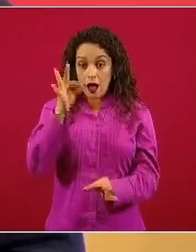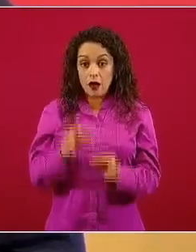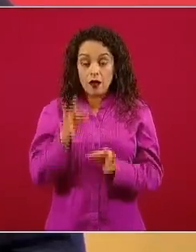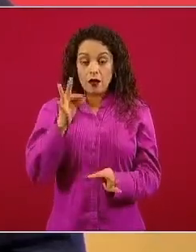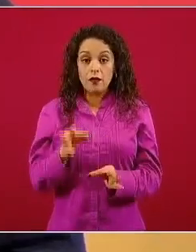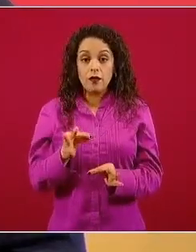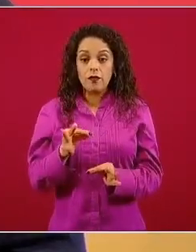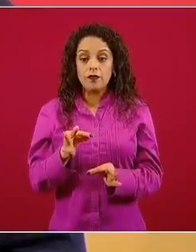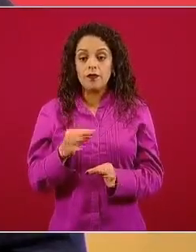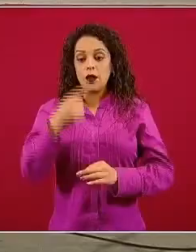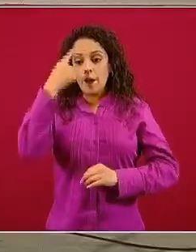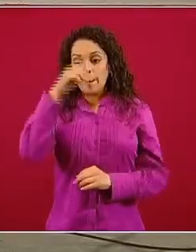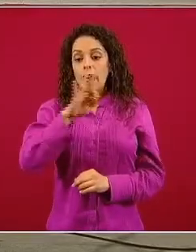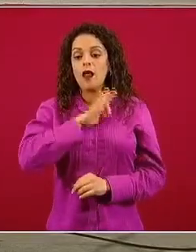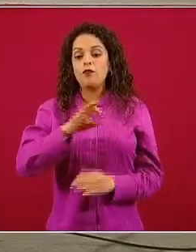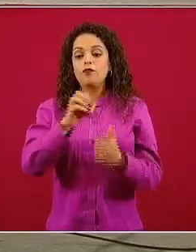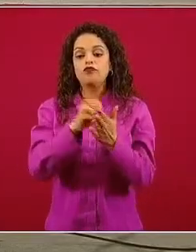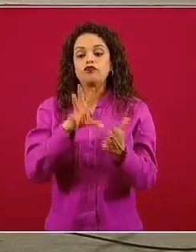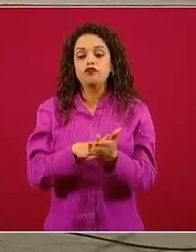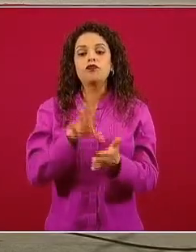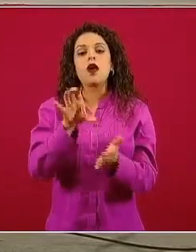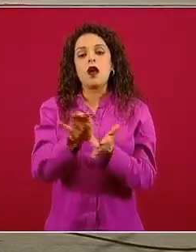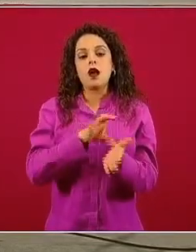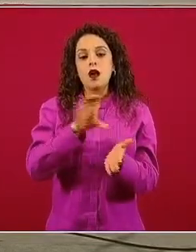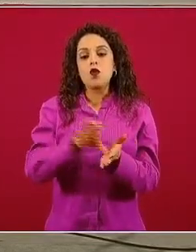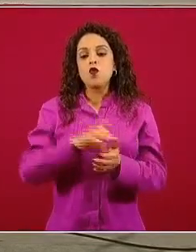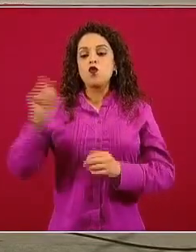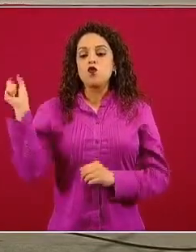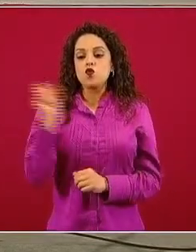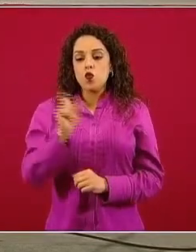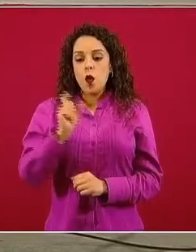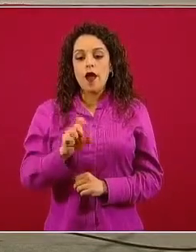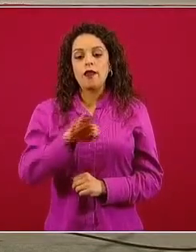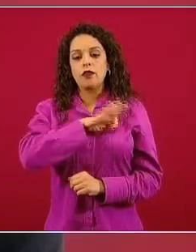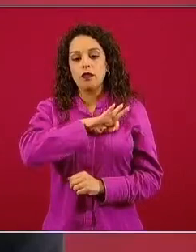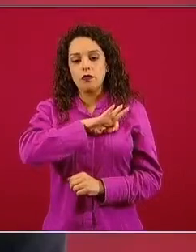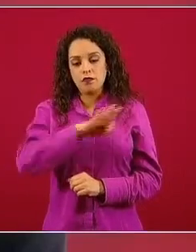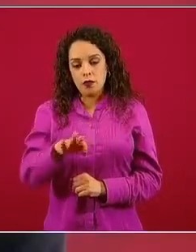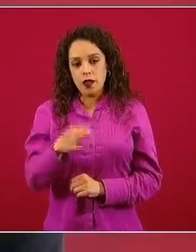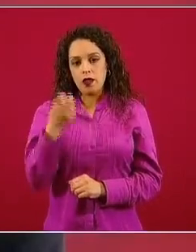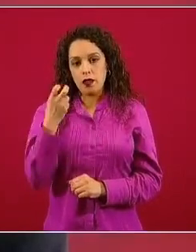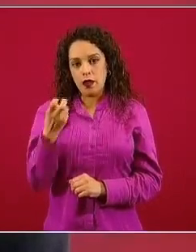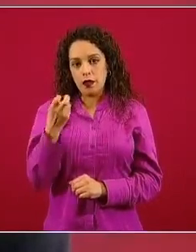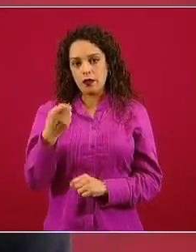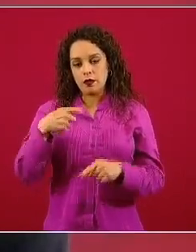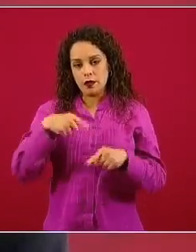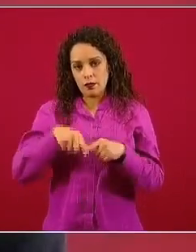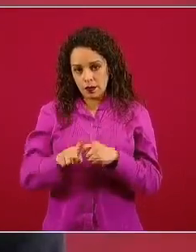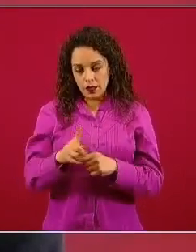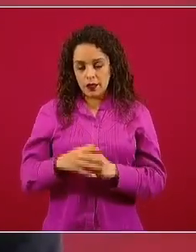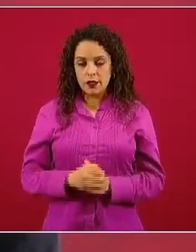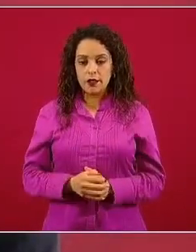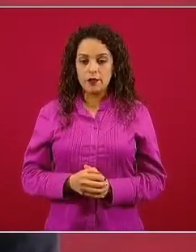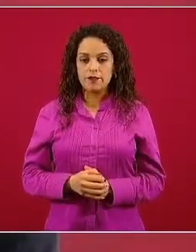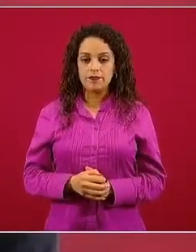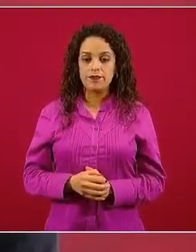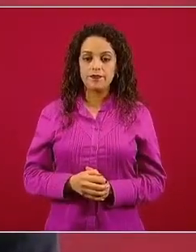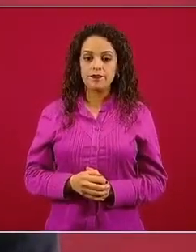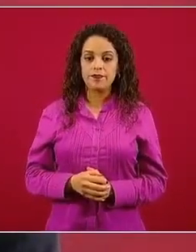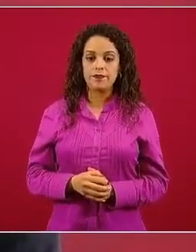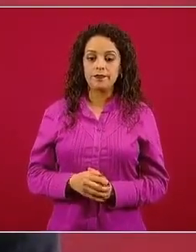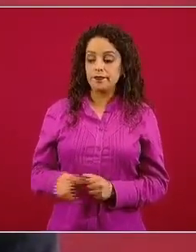lo que será la calendarización de cuándo tener estas actividades. Para efectos de que la COFEPRIS